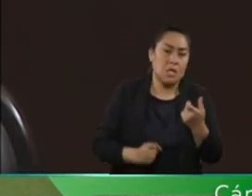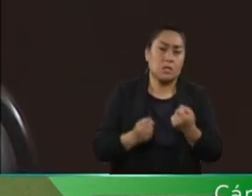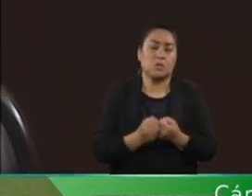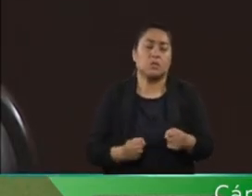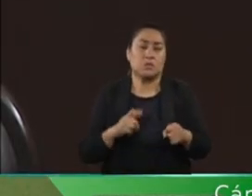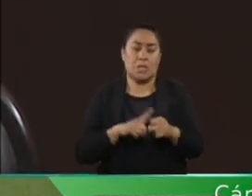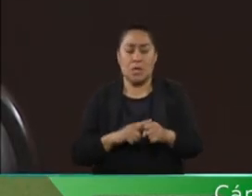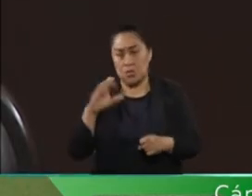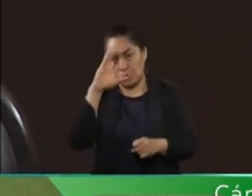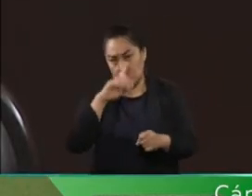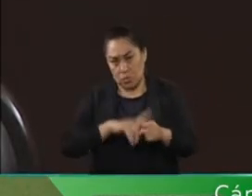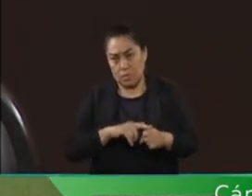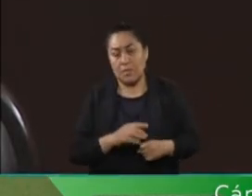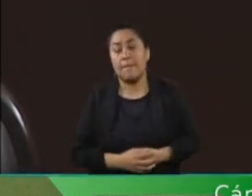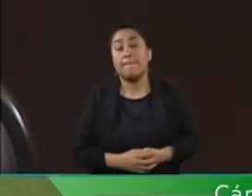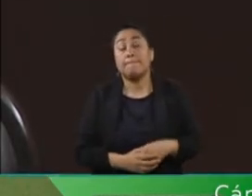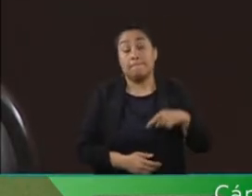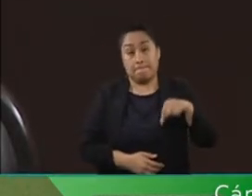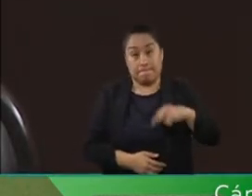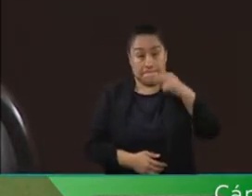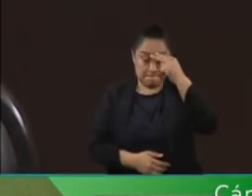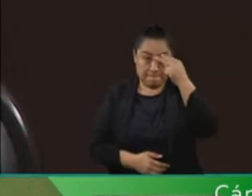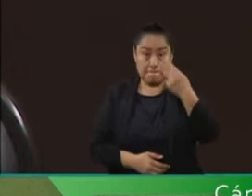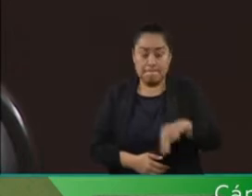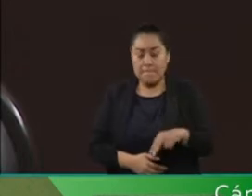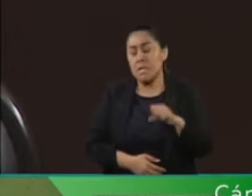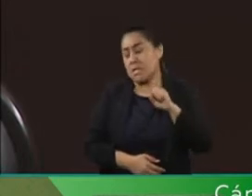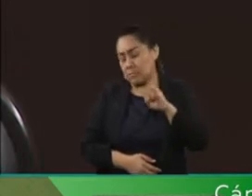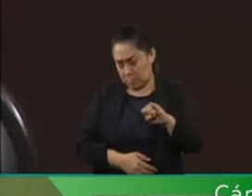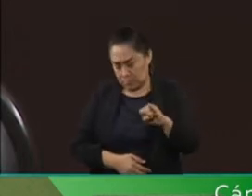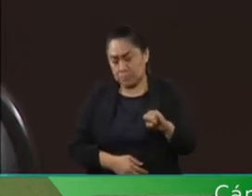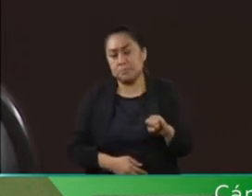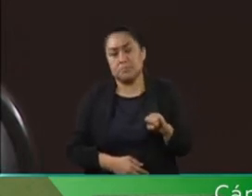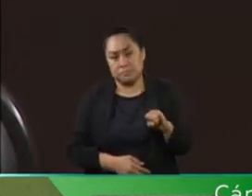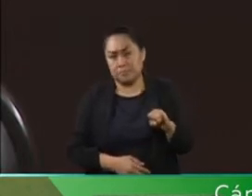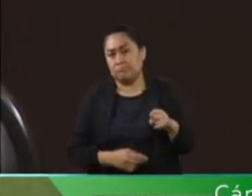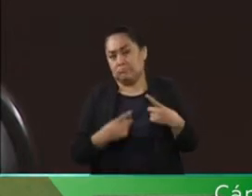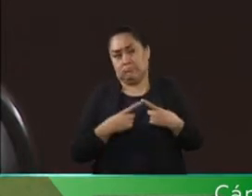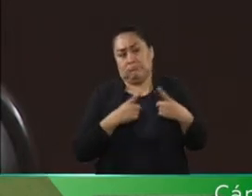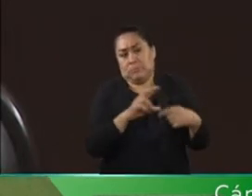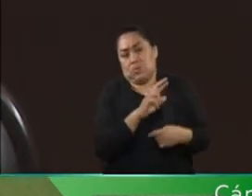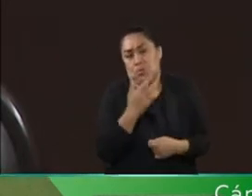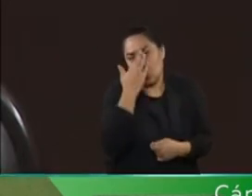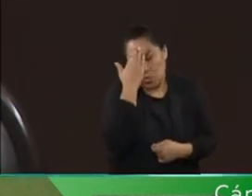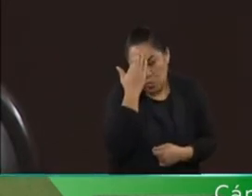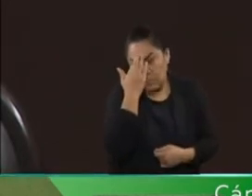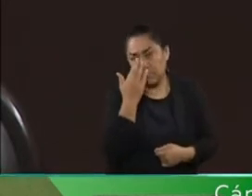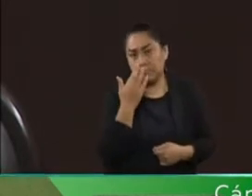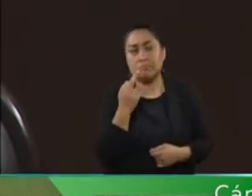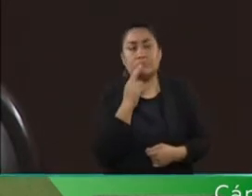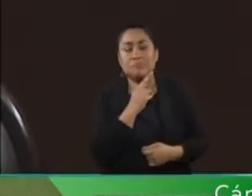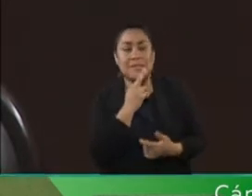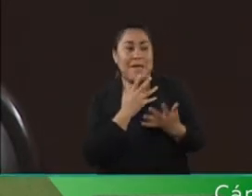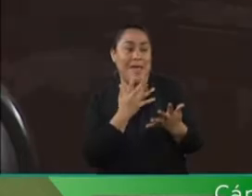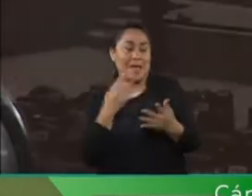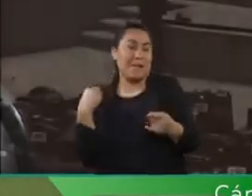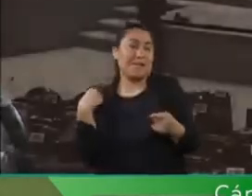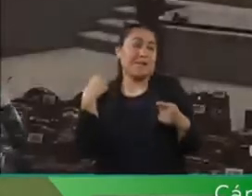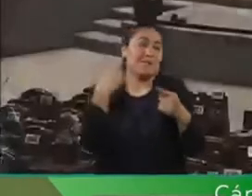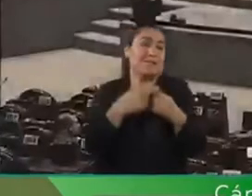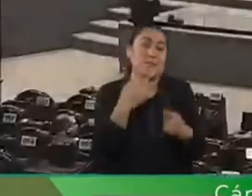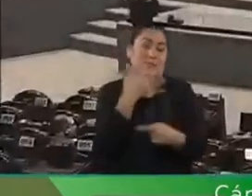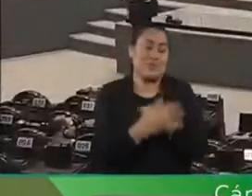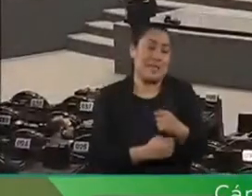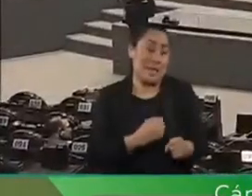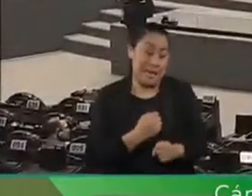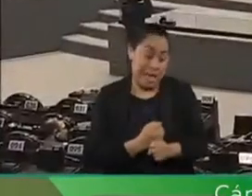Culturales. En México, el reconocimiento constitucional de este derecho se adelantó 5 décadas. Justamente